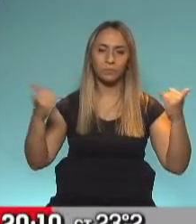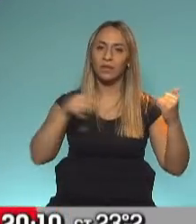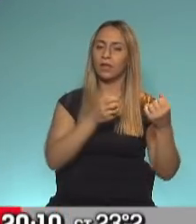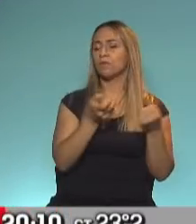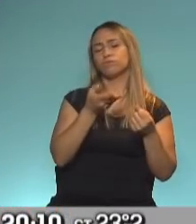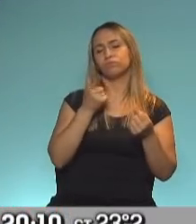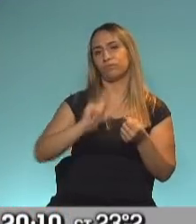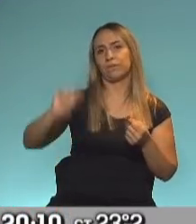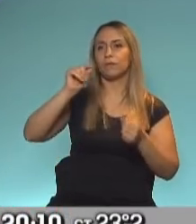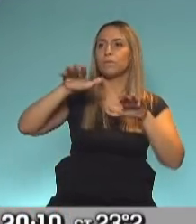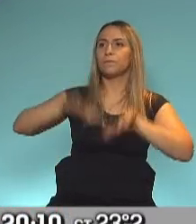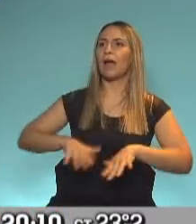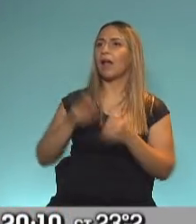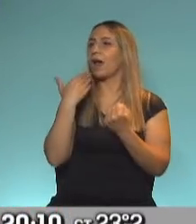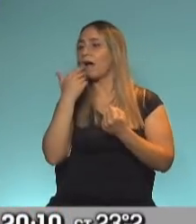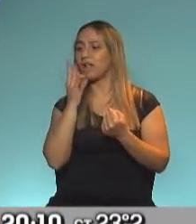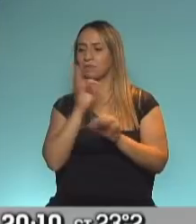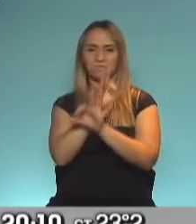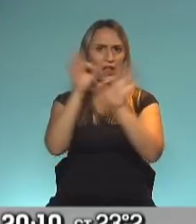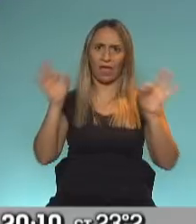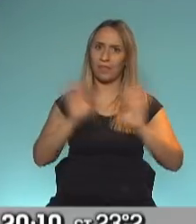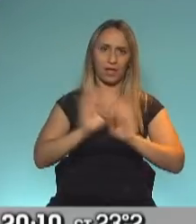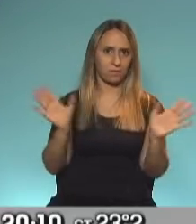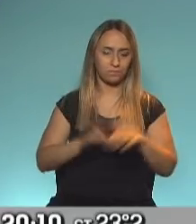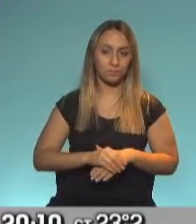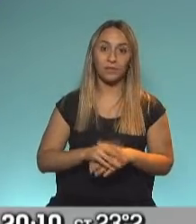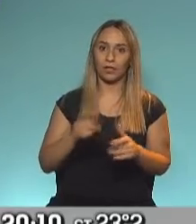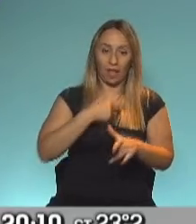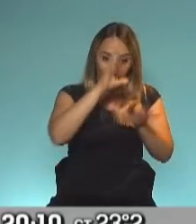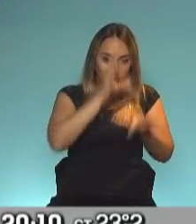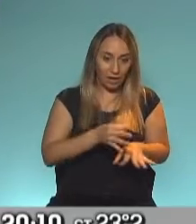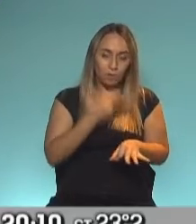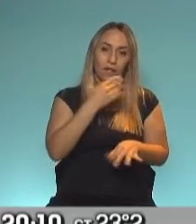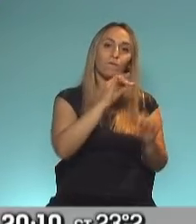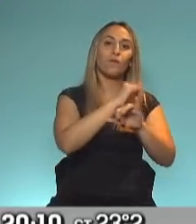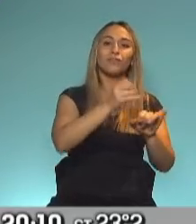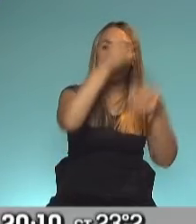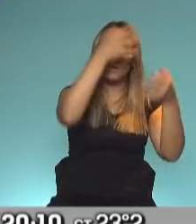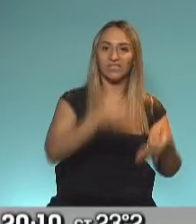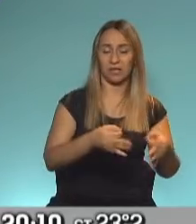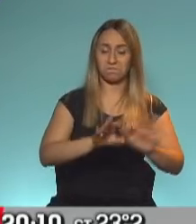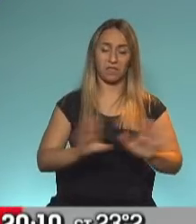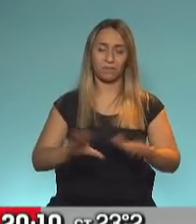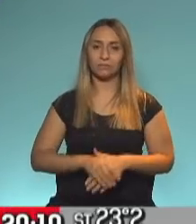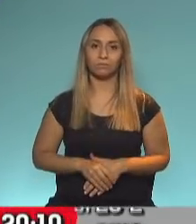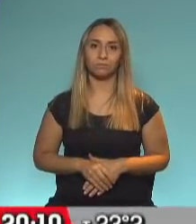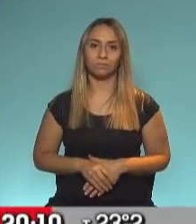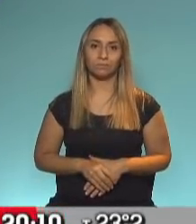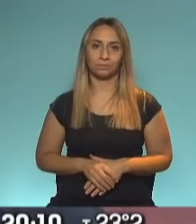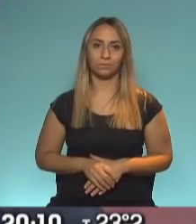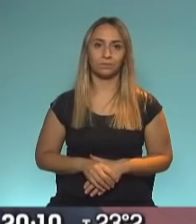charlar y bueno, lo que nos llegó fue a través de la información oficial y esto que les acabo de contar.